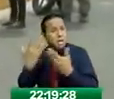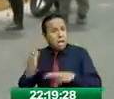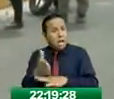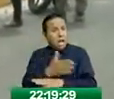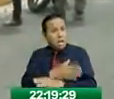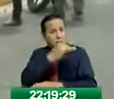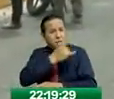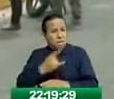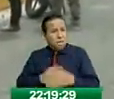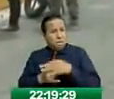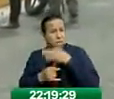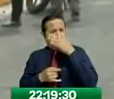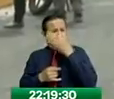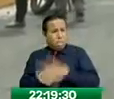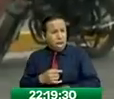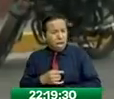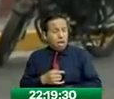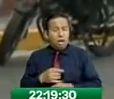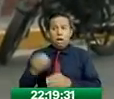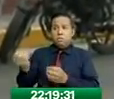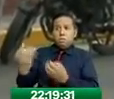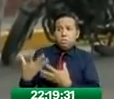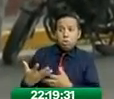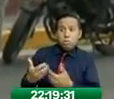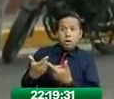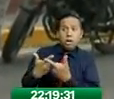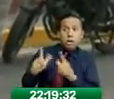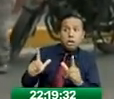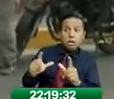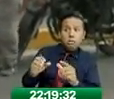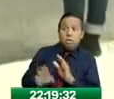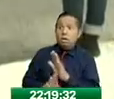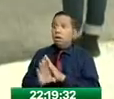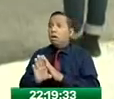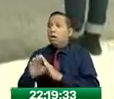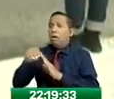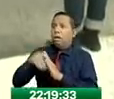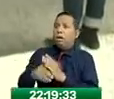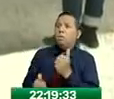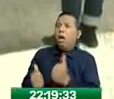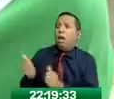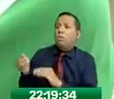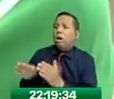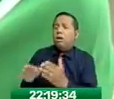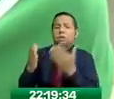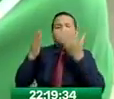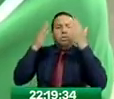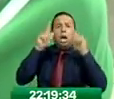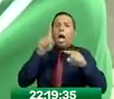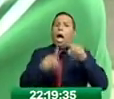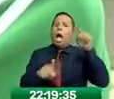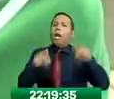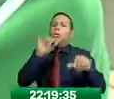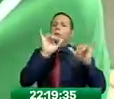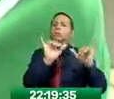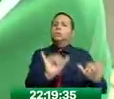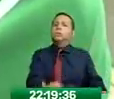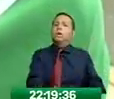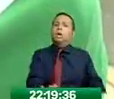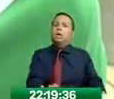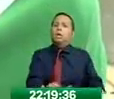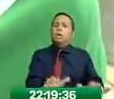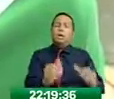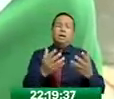mejor de los casos, lleguen con el alta. Hay quienes han permanecido días a la intemperie. Deficiencia